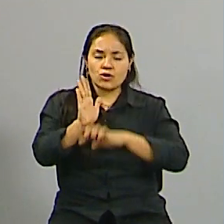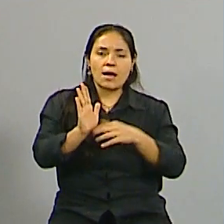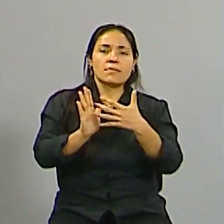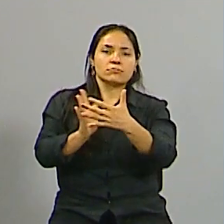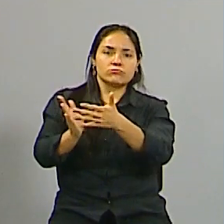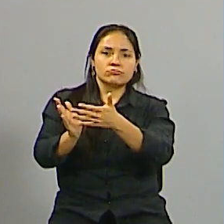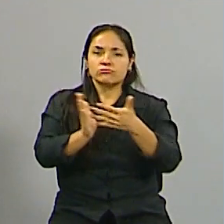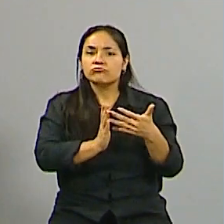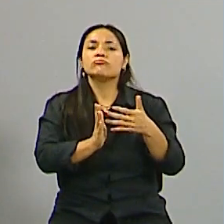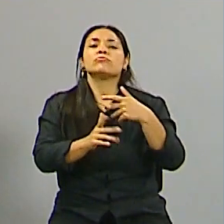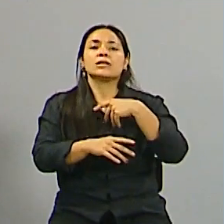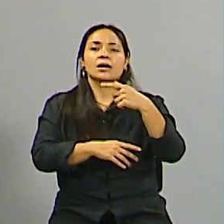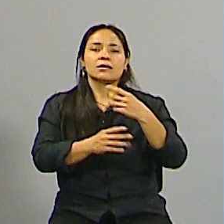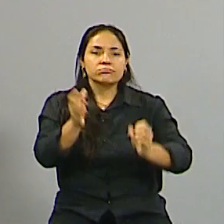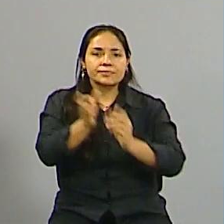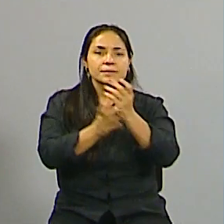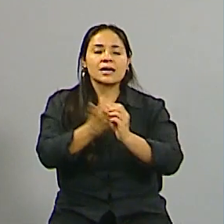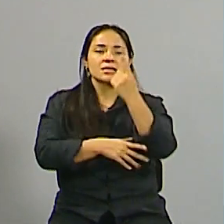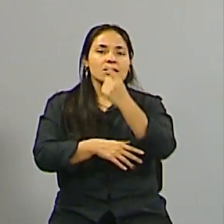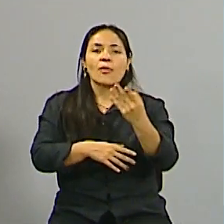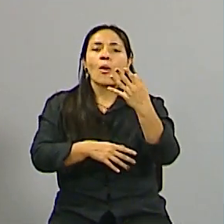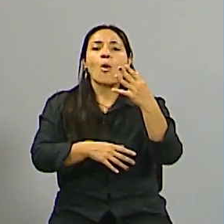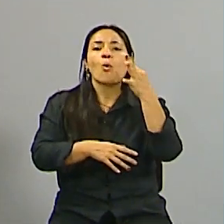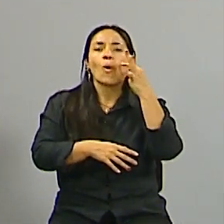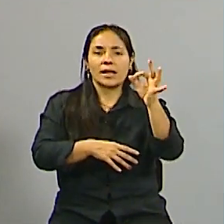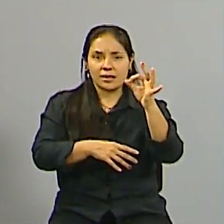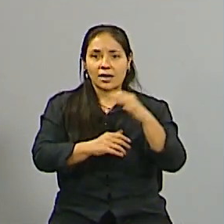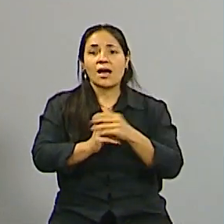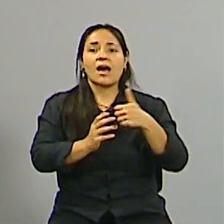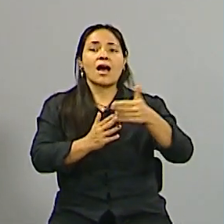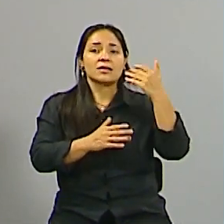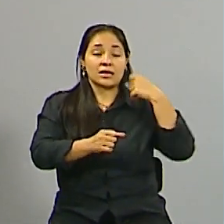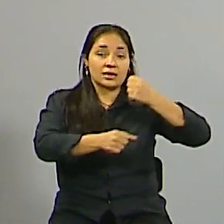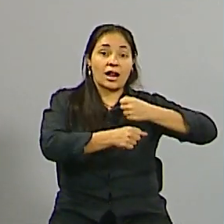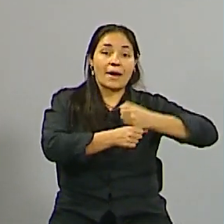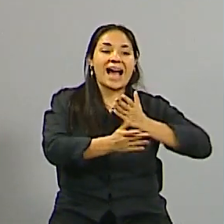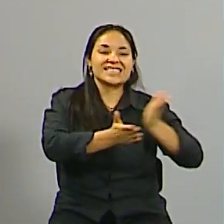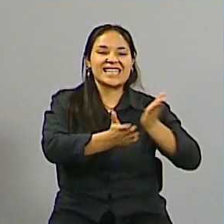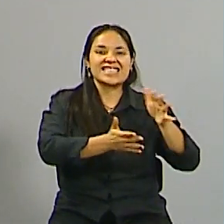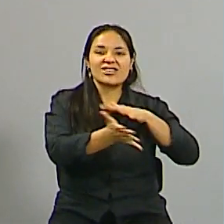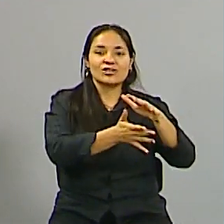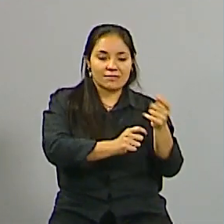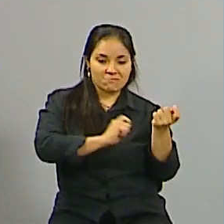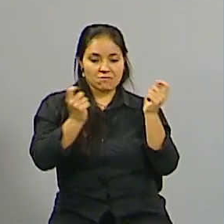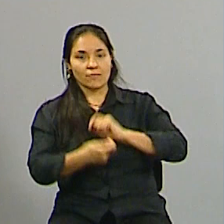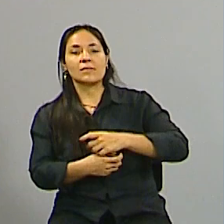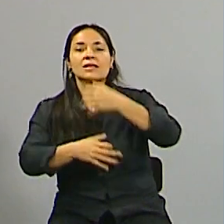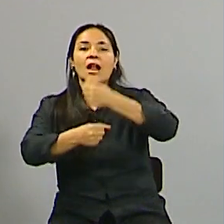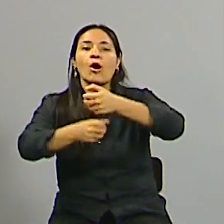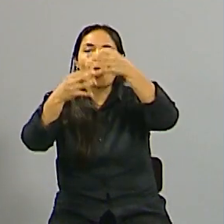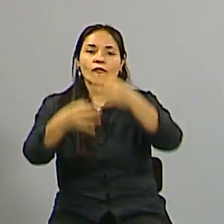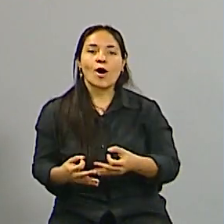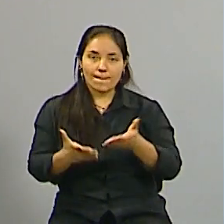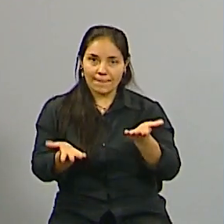algo así de 340 empleos genuinos, que pasaron la mayoría de una asistencia social a empleo genuino. Eso es lo que queremos potenciar, eso eran nuestros